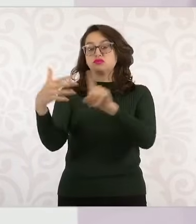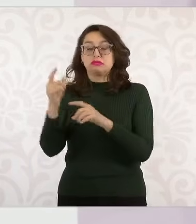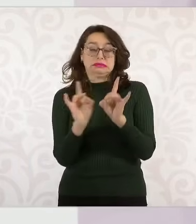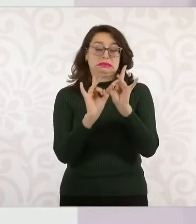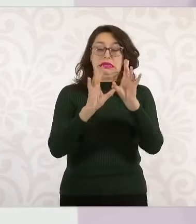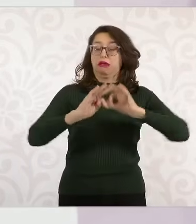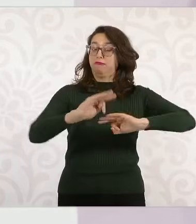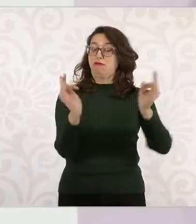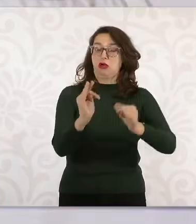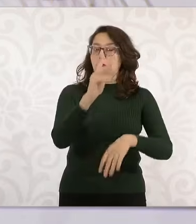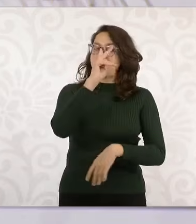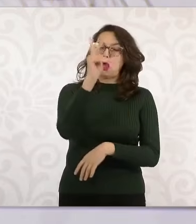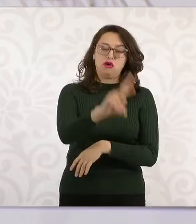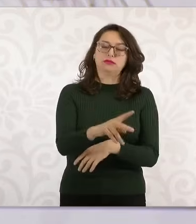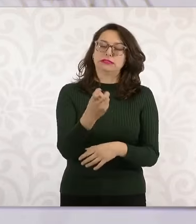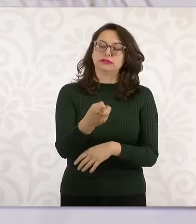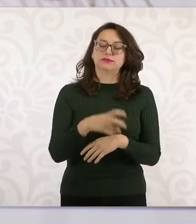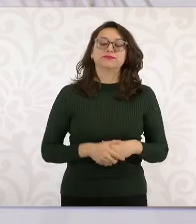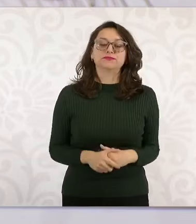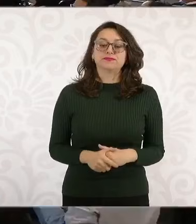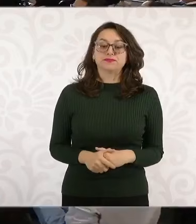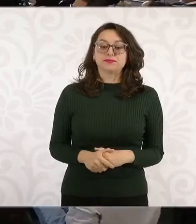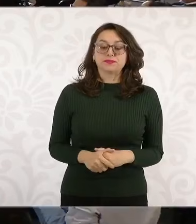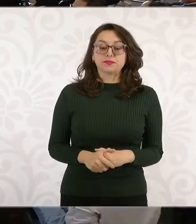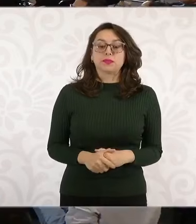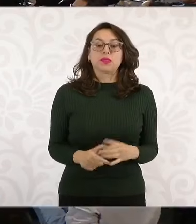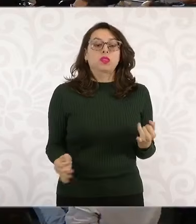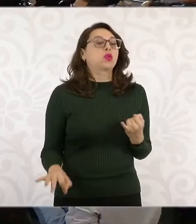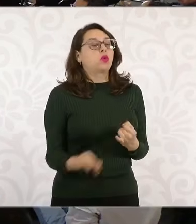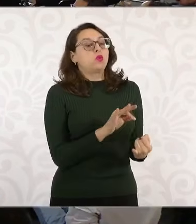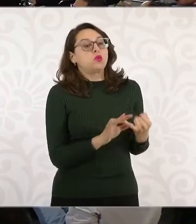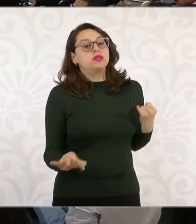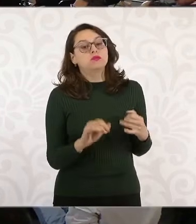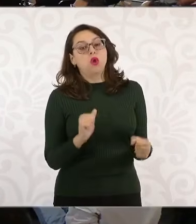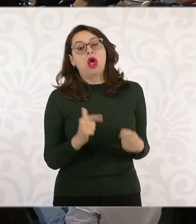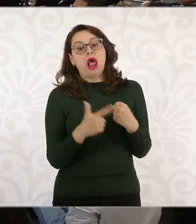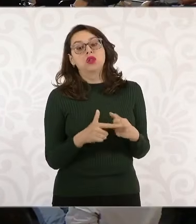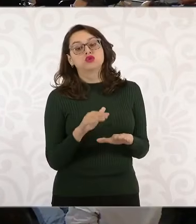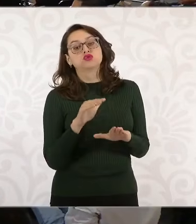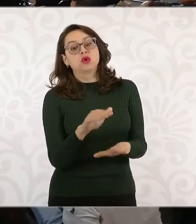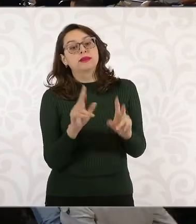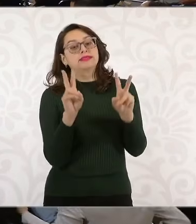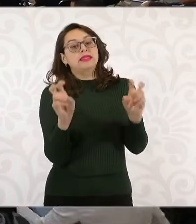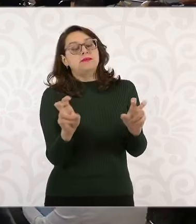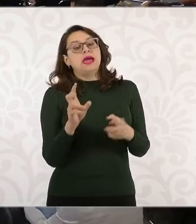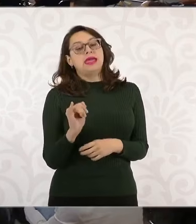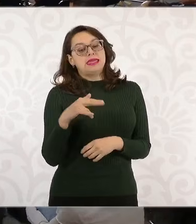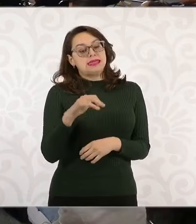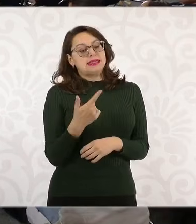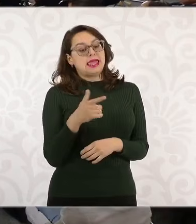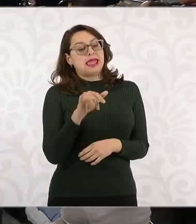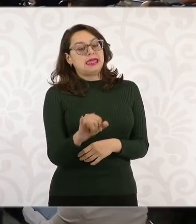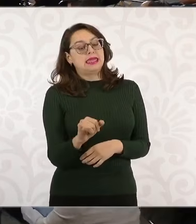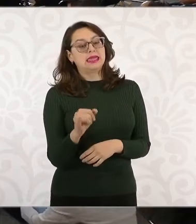problema, pero están en mesa permanente. Gracias. Y por último, ¿algún comentario sobre el resultado hoy que da a conocer el INEGI sobre la